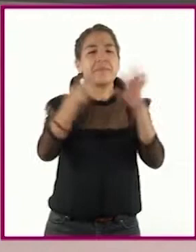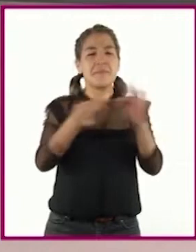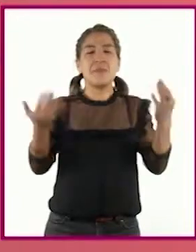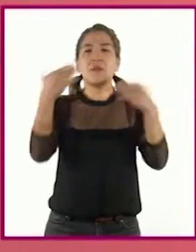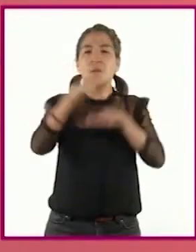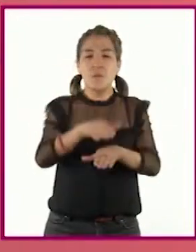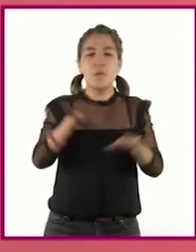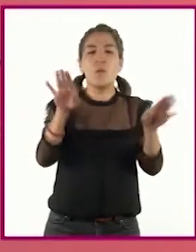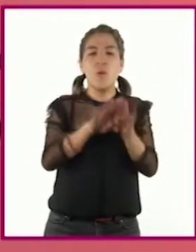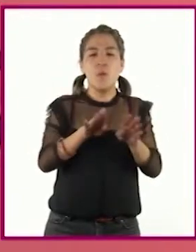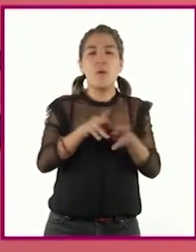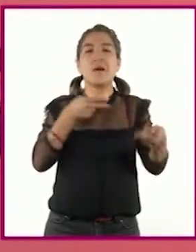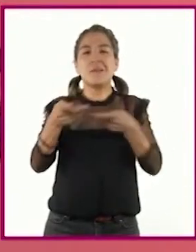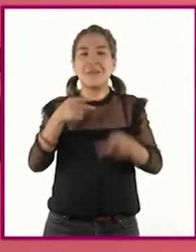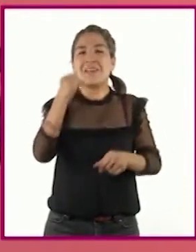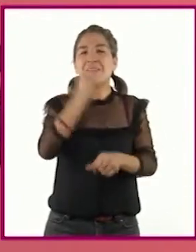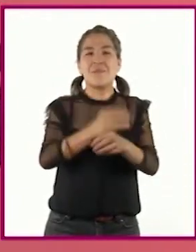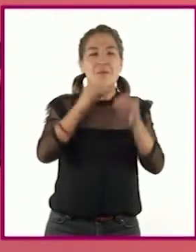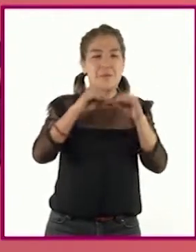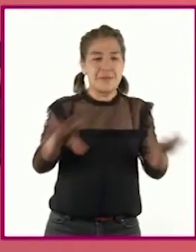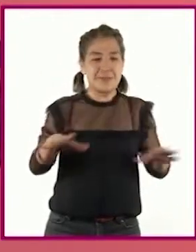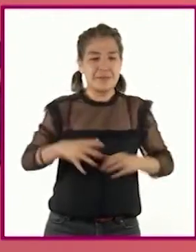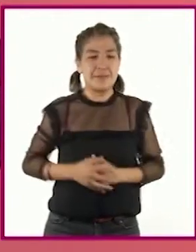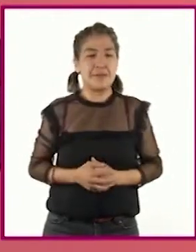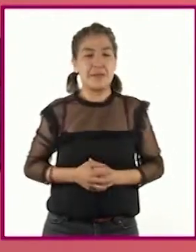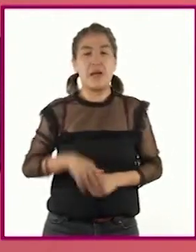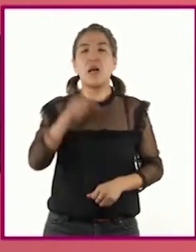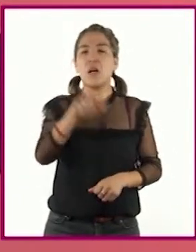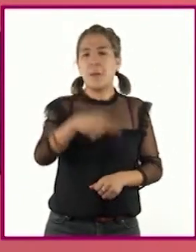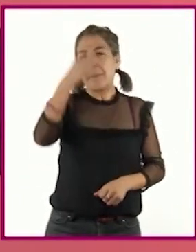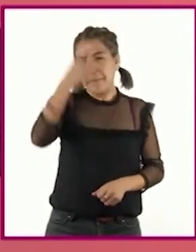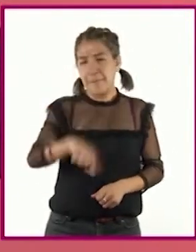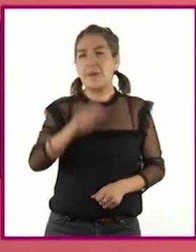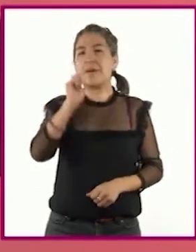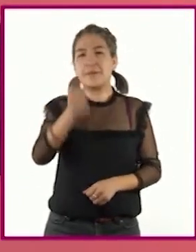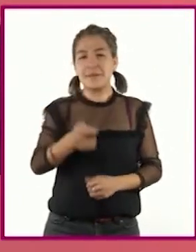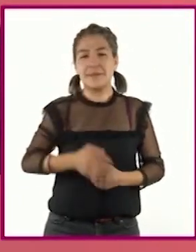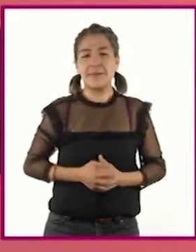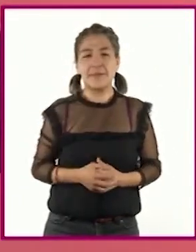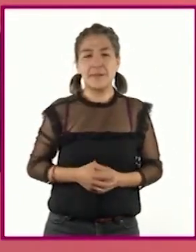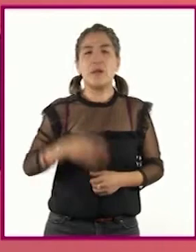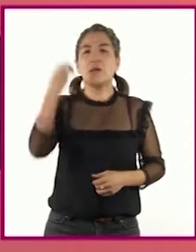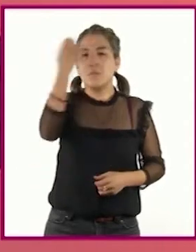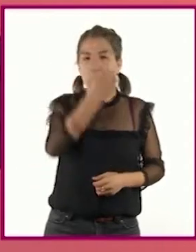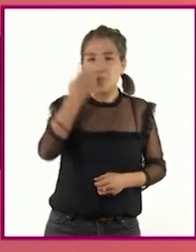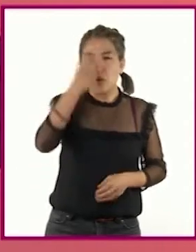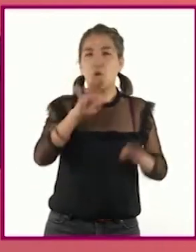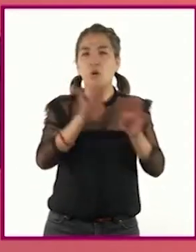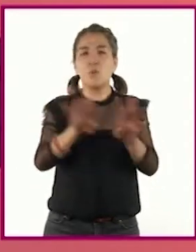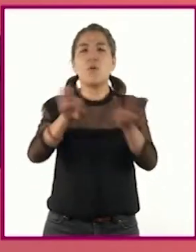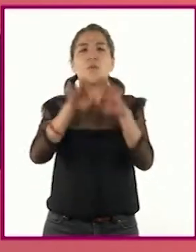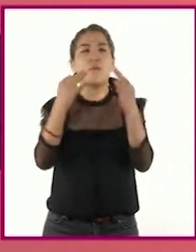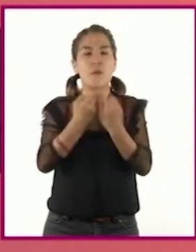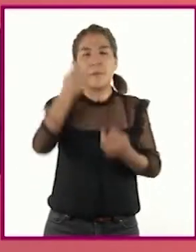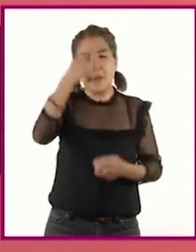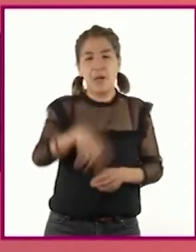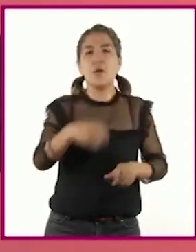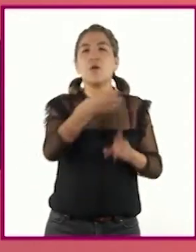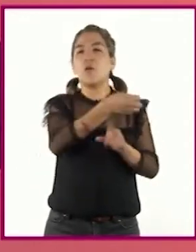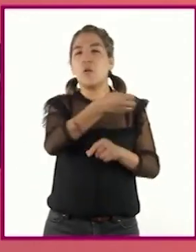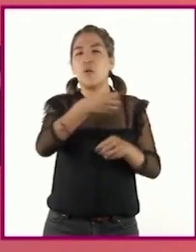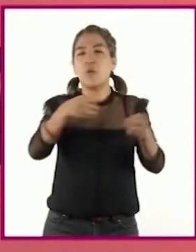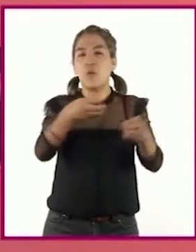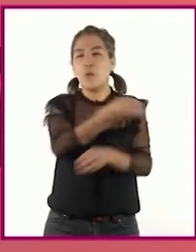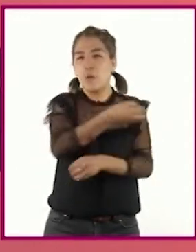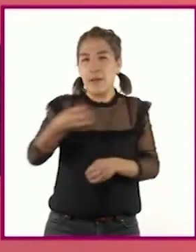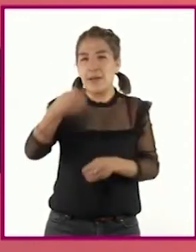sobre cómo organizar información. Con esto nos referimos a evaluar maneras de organizar información para